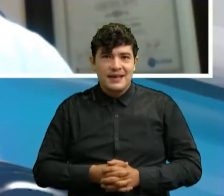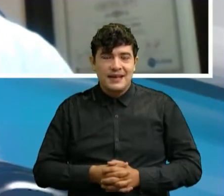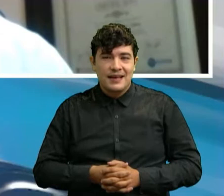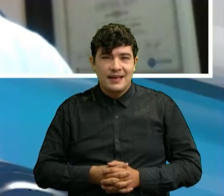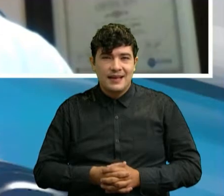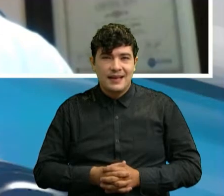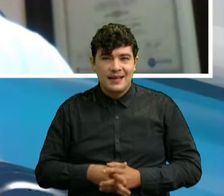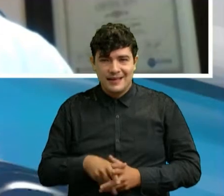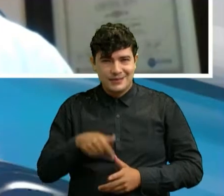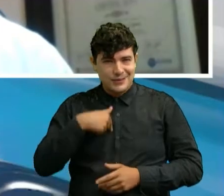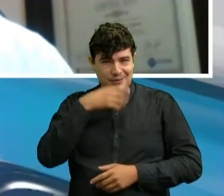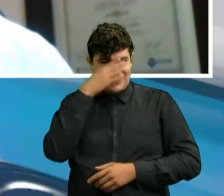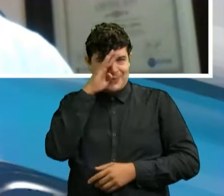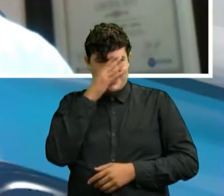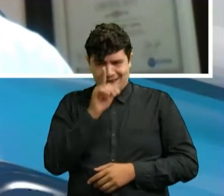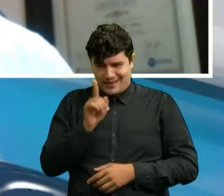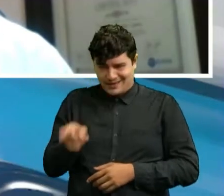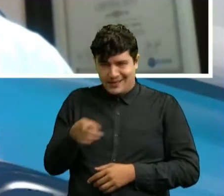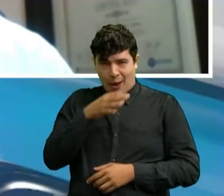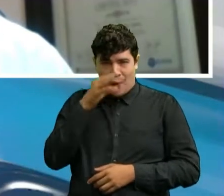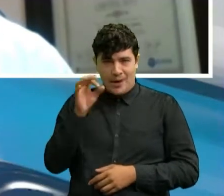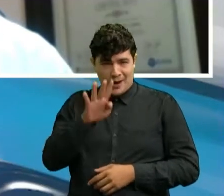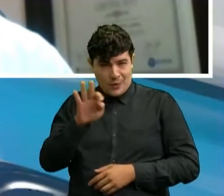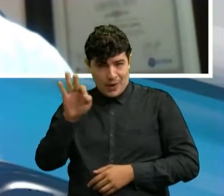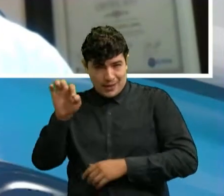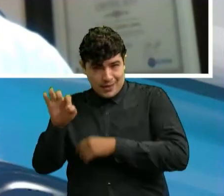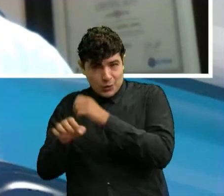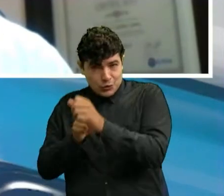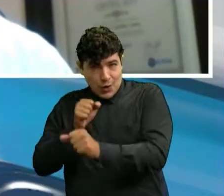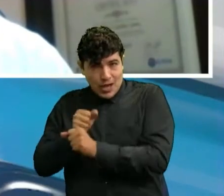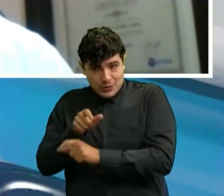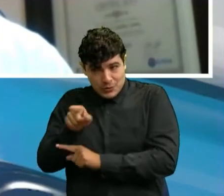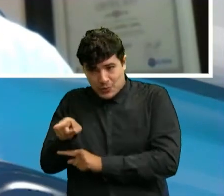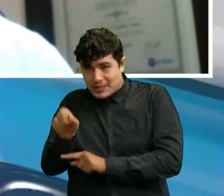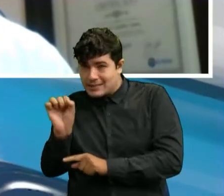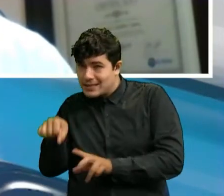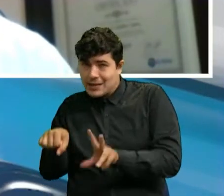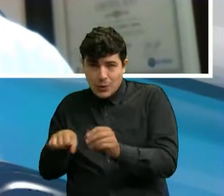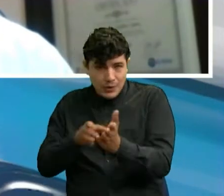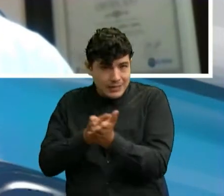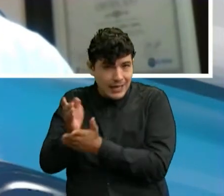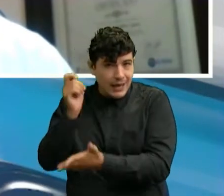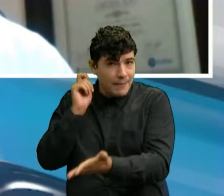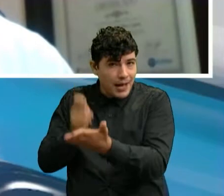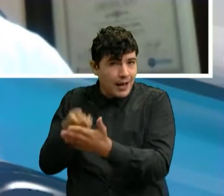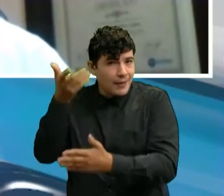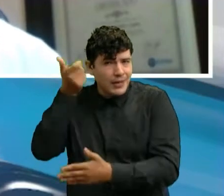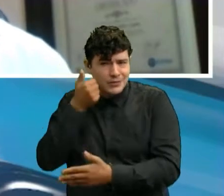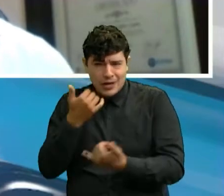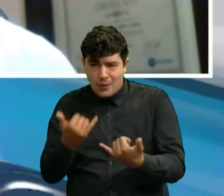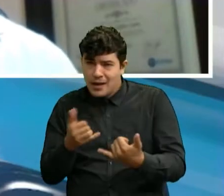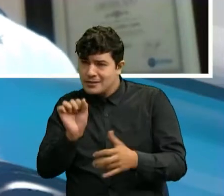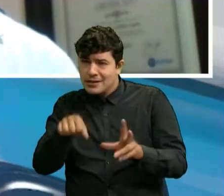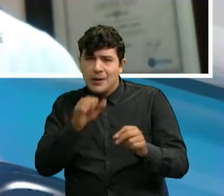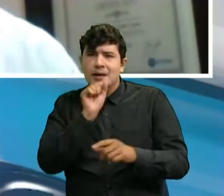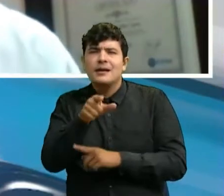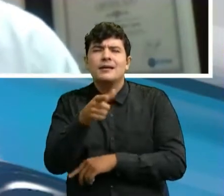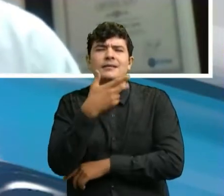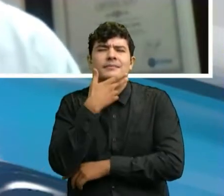Esa es mi inquietud, con la edad que él tiene, ¿se le puede cotizar a pensión en este momento?